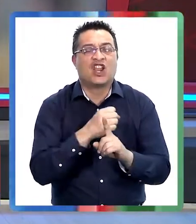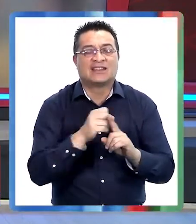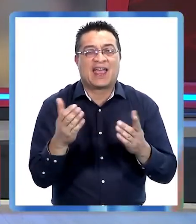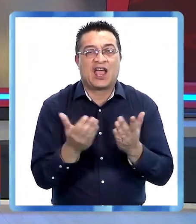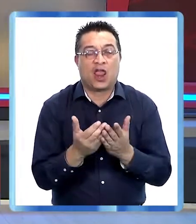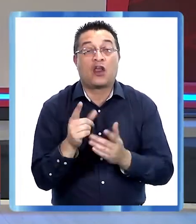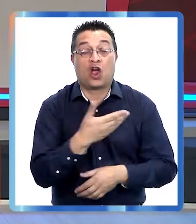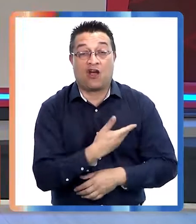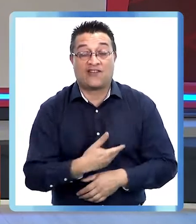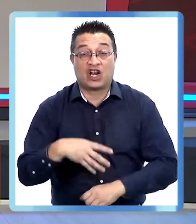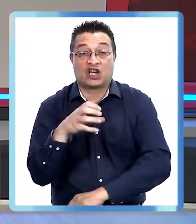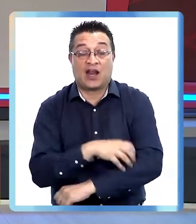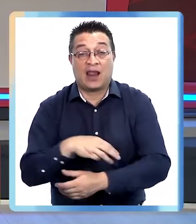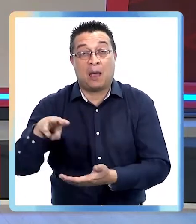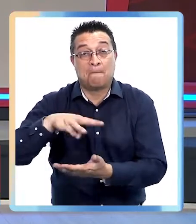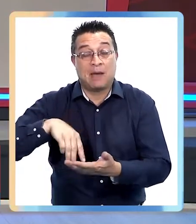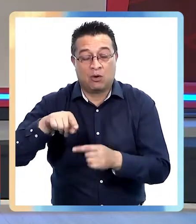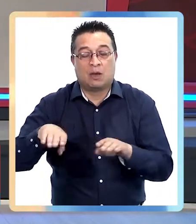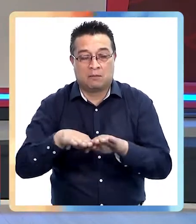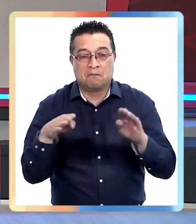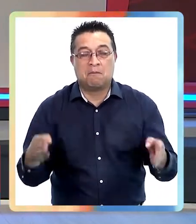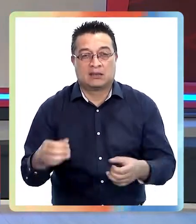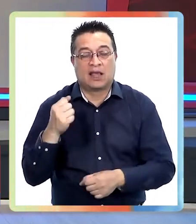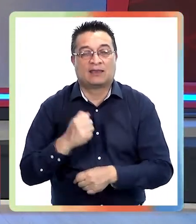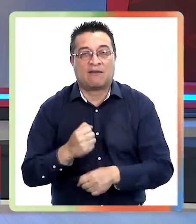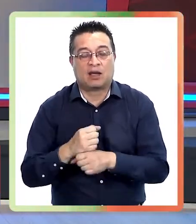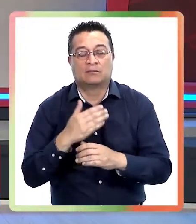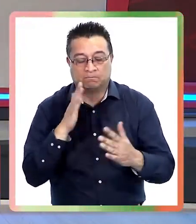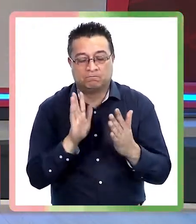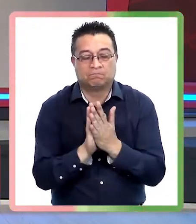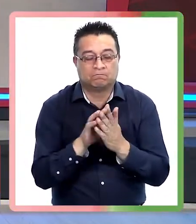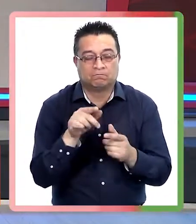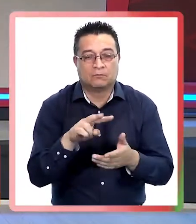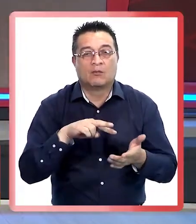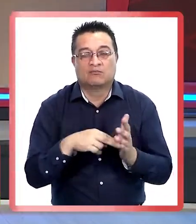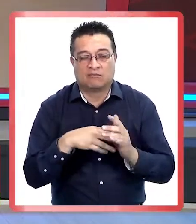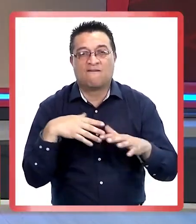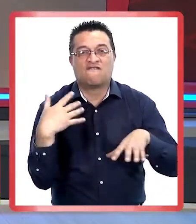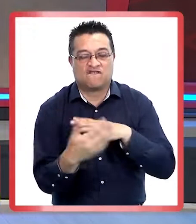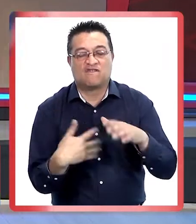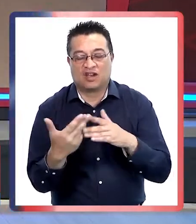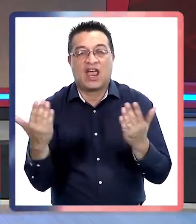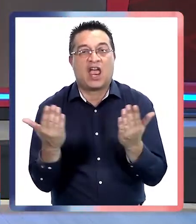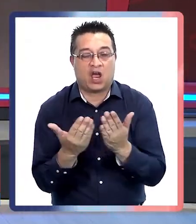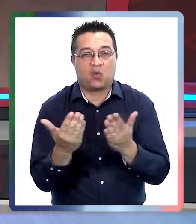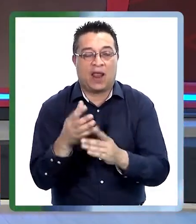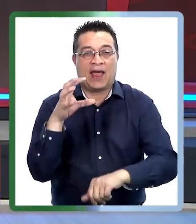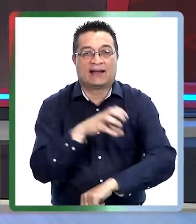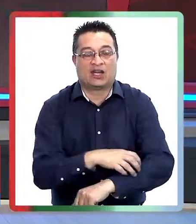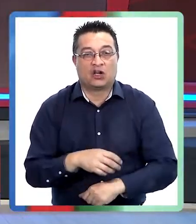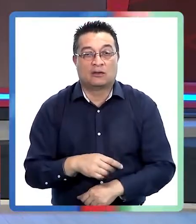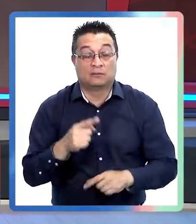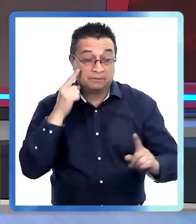Por ejemplo, el Gobierno Regional del Maule va a conformar una mesa de trabajo para enfrentar esta ola de violencia que enfrenta a los colegios de la